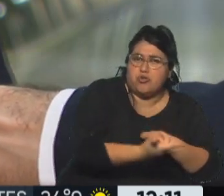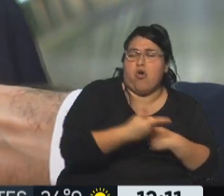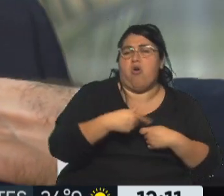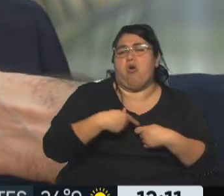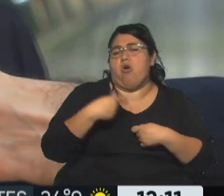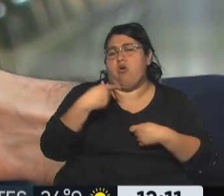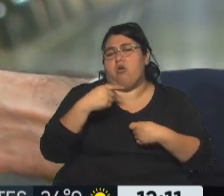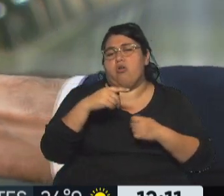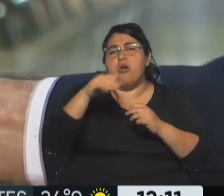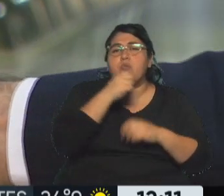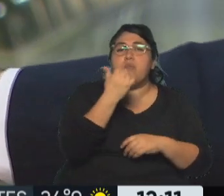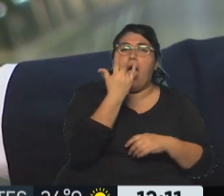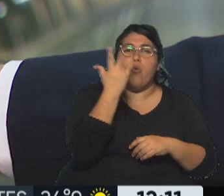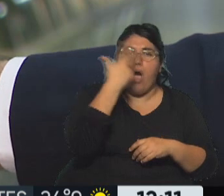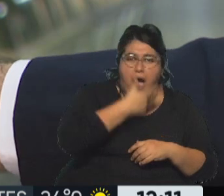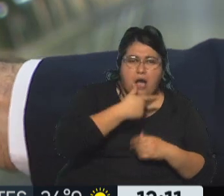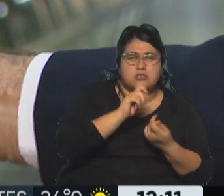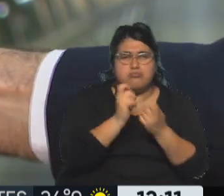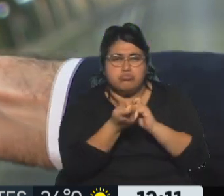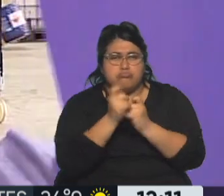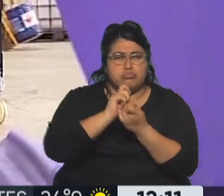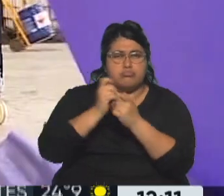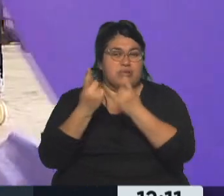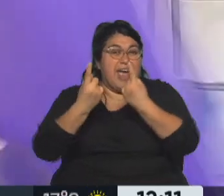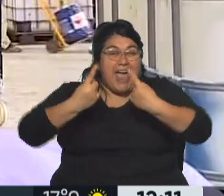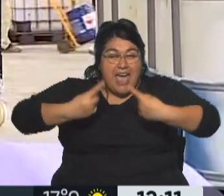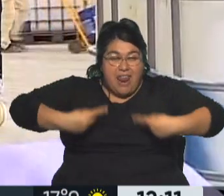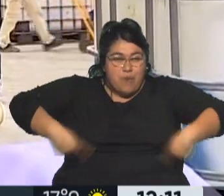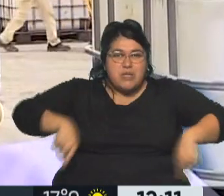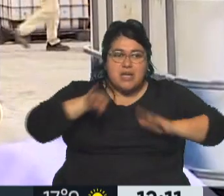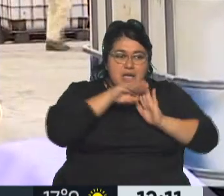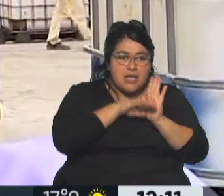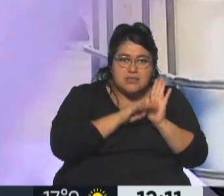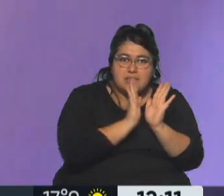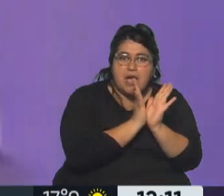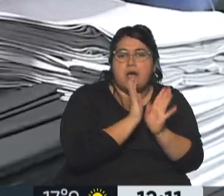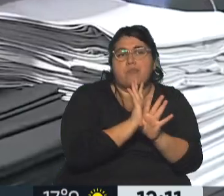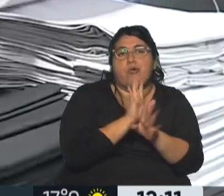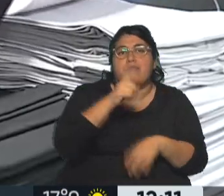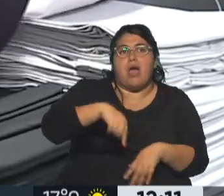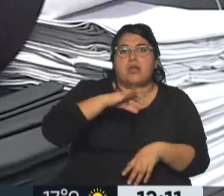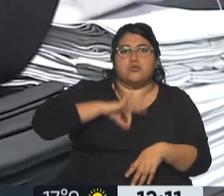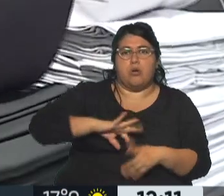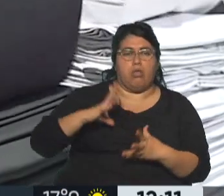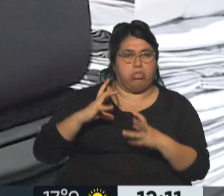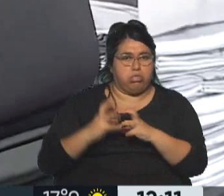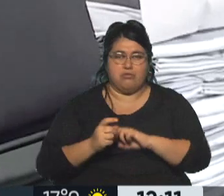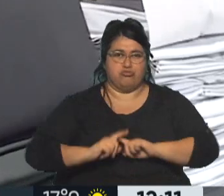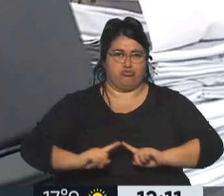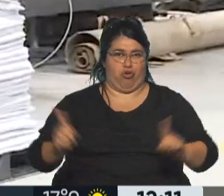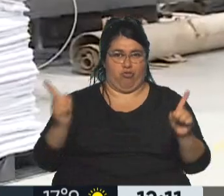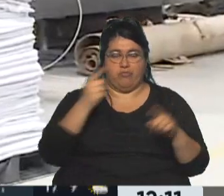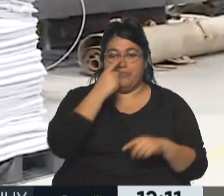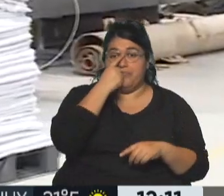modificando la Uh decir todo tipo de herramientas que permita esto no que no se deteriore el poder adquisitivo sabemos